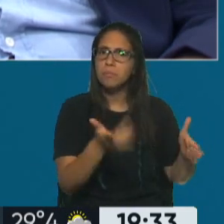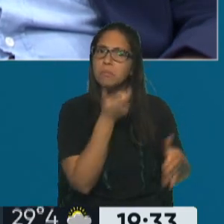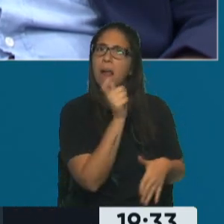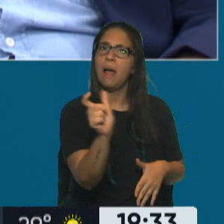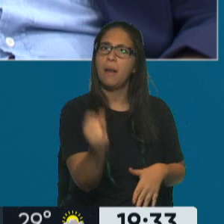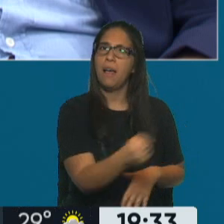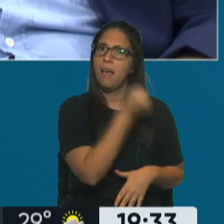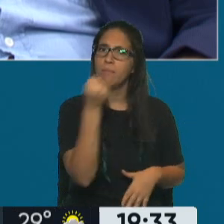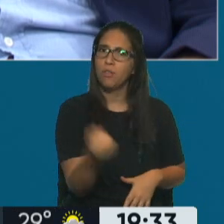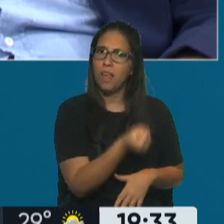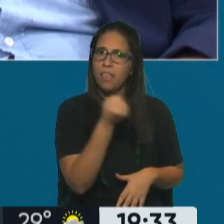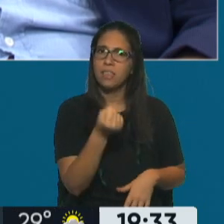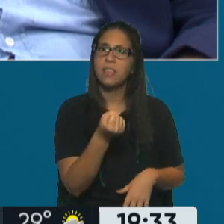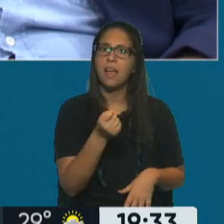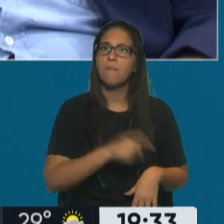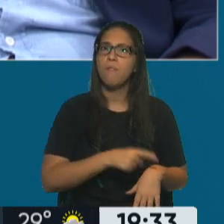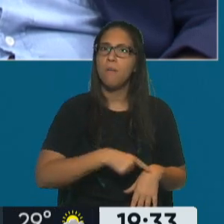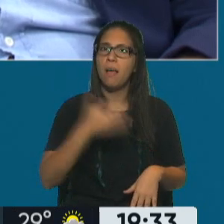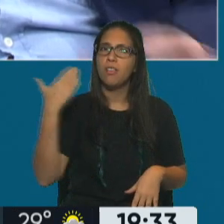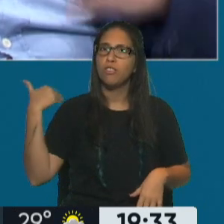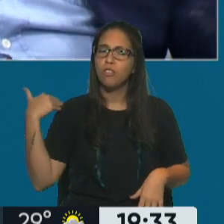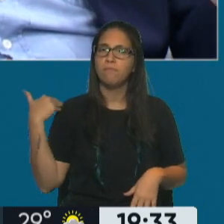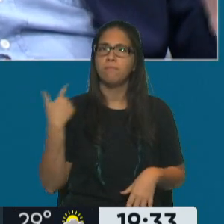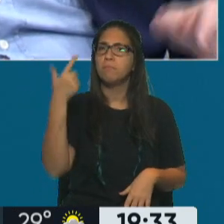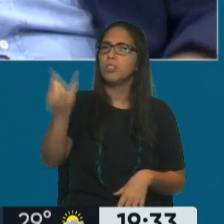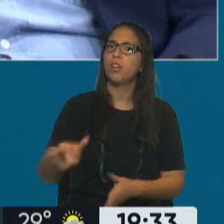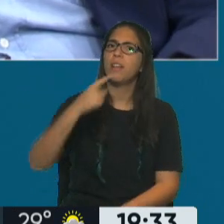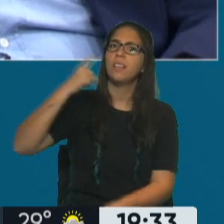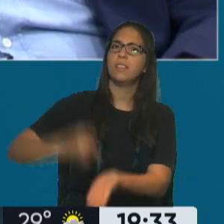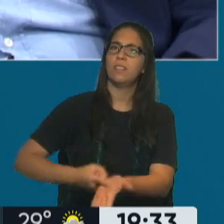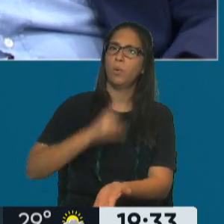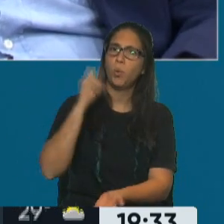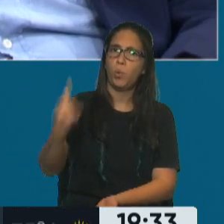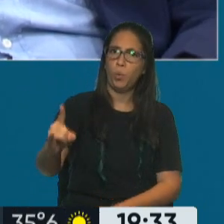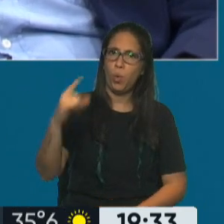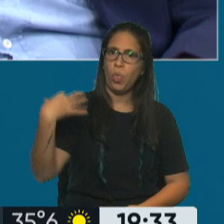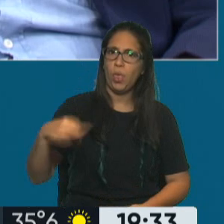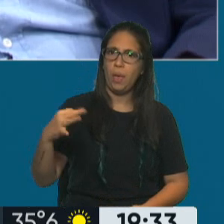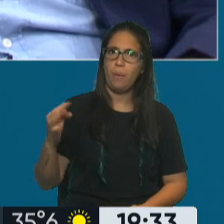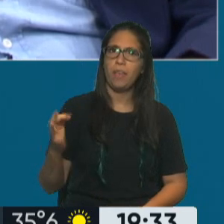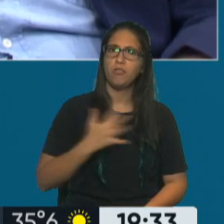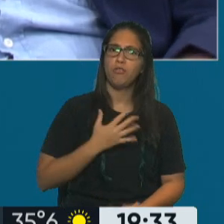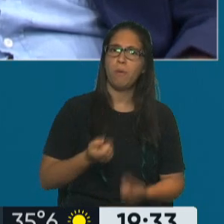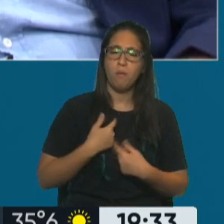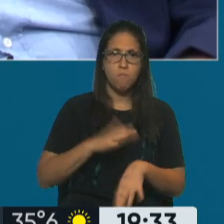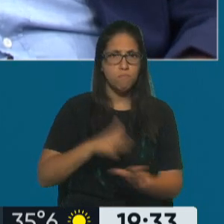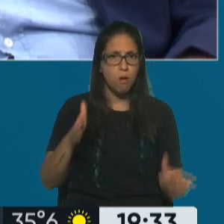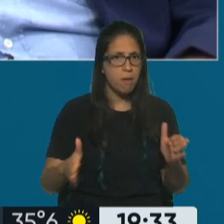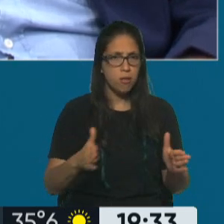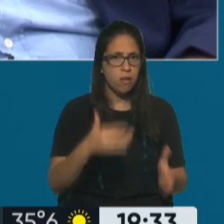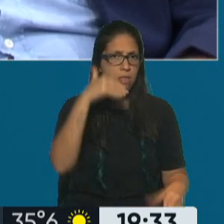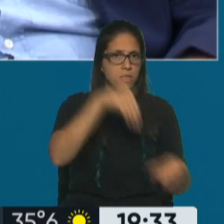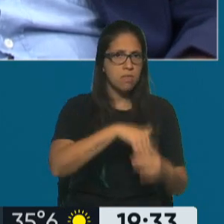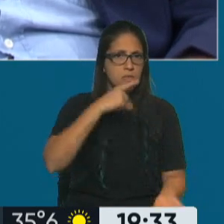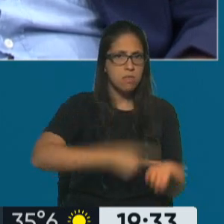no que es el el que En definitiva decide o debería decidir este por muchos momentos no pudo decidir a mí me